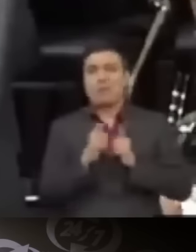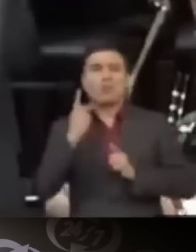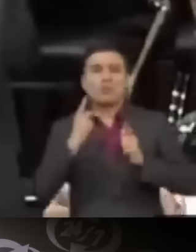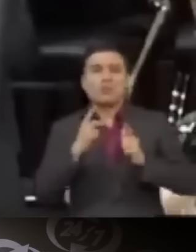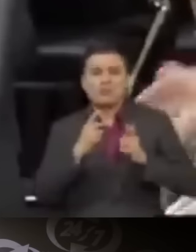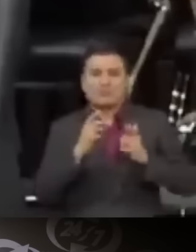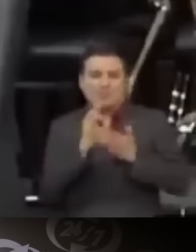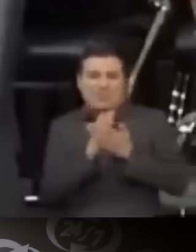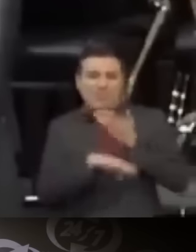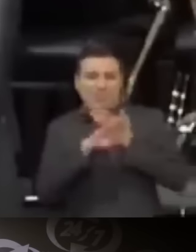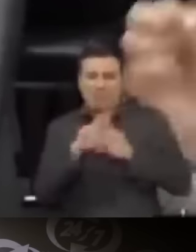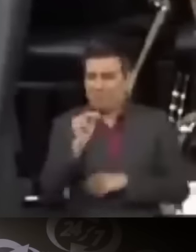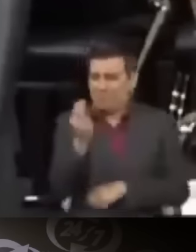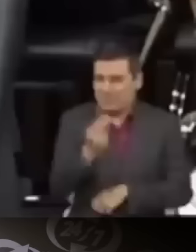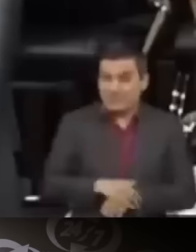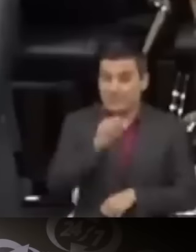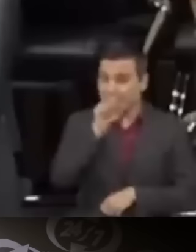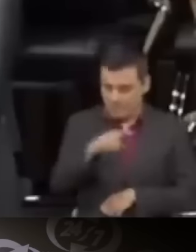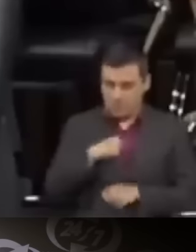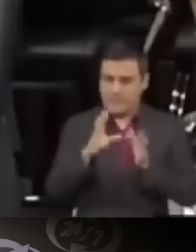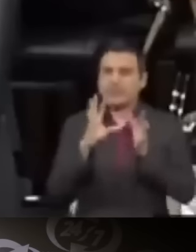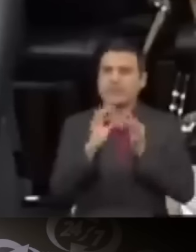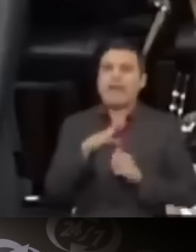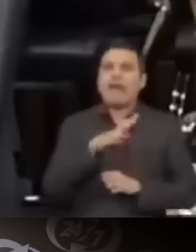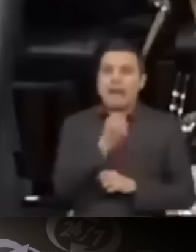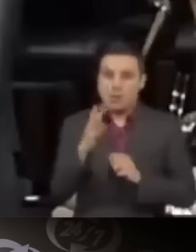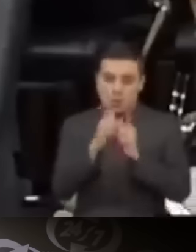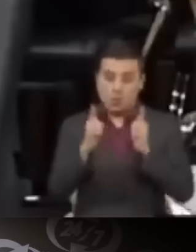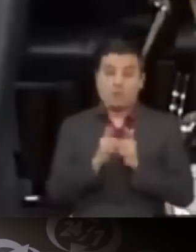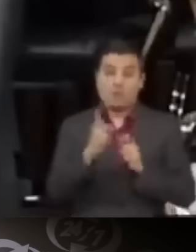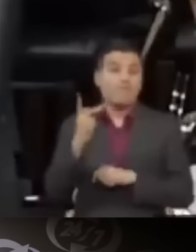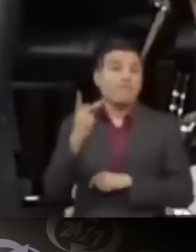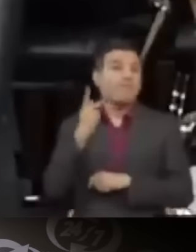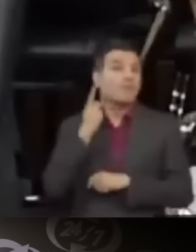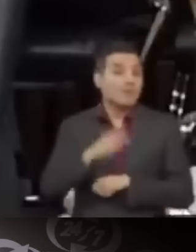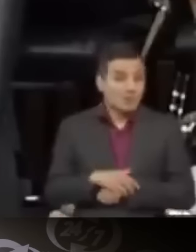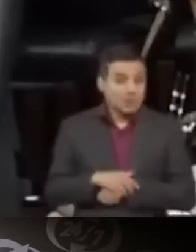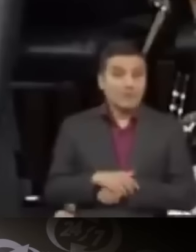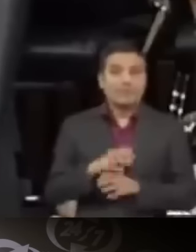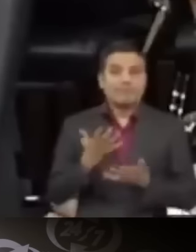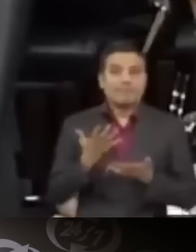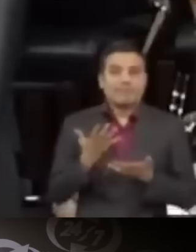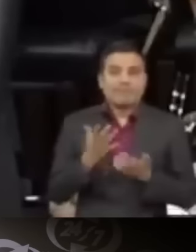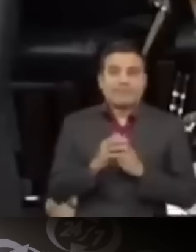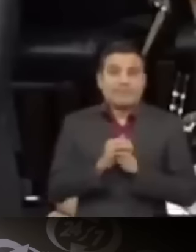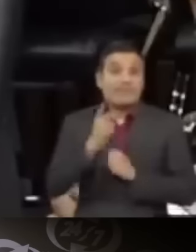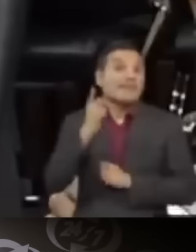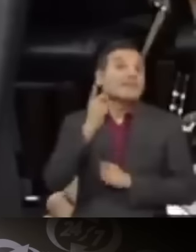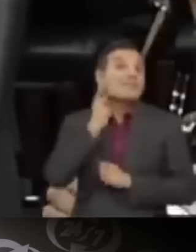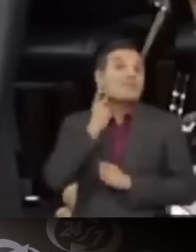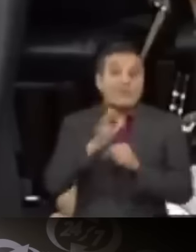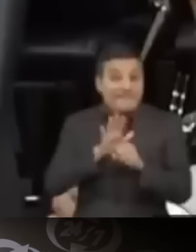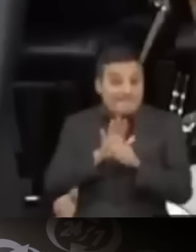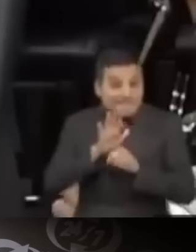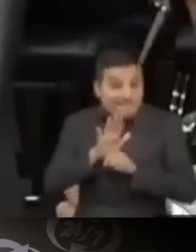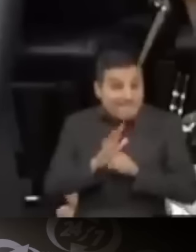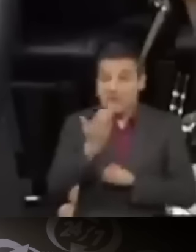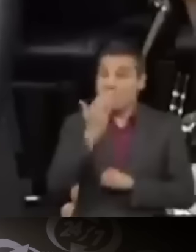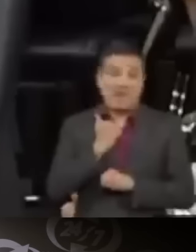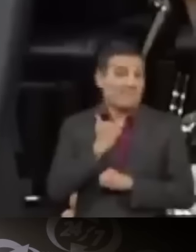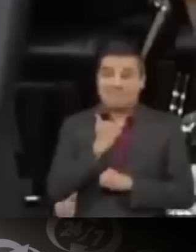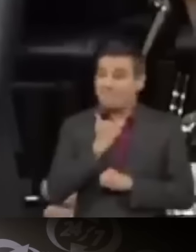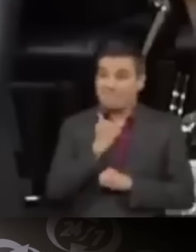también señalar que existen partidos políticos que no cuentan con el número de legisladores necesarios para conformarse como